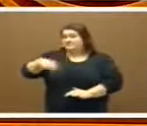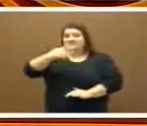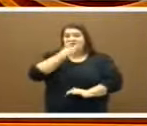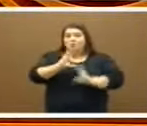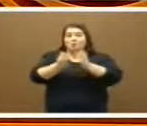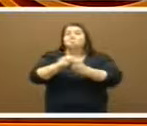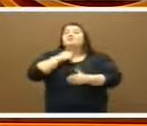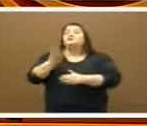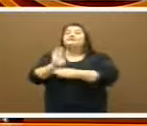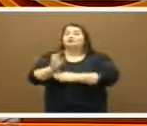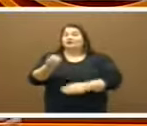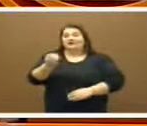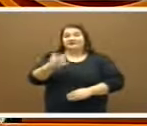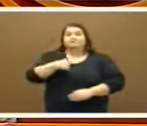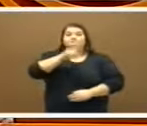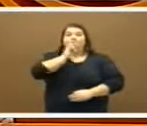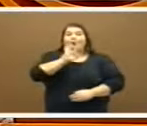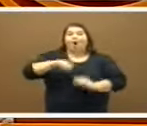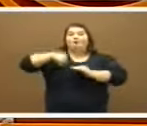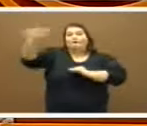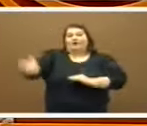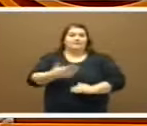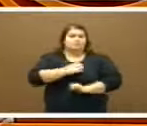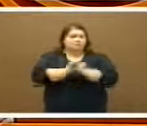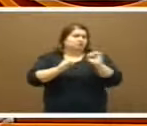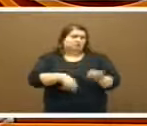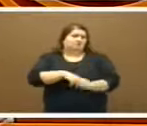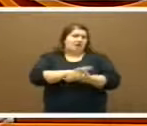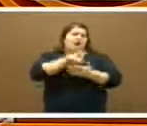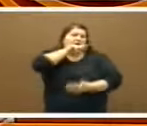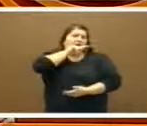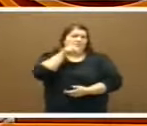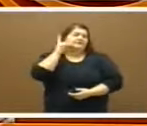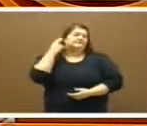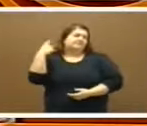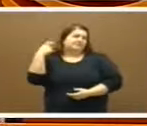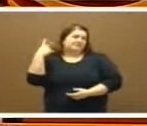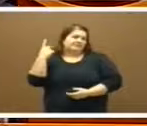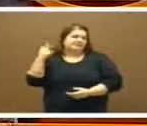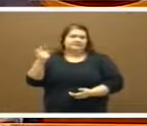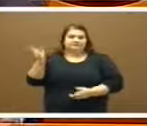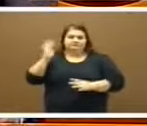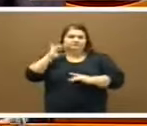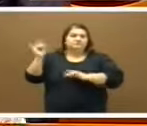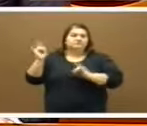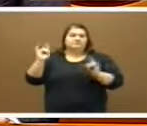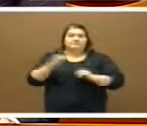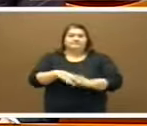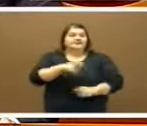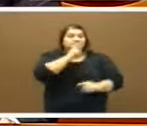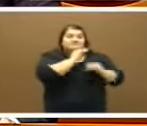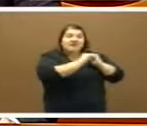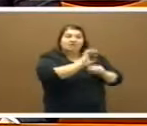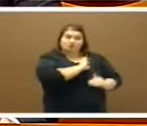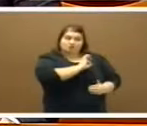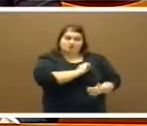Socialista se podría callar o salir fuera, porque es imposible hablar con el chismorreo de este señor por aquí. Silencio, señorías.